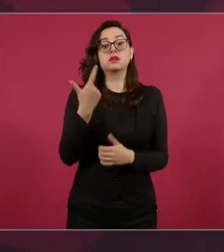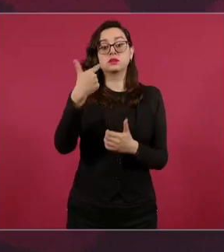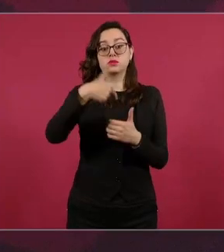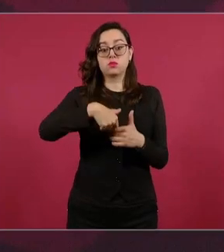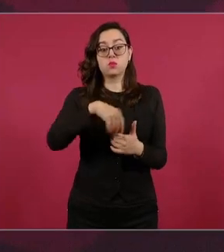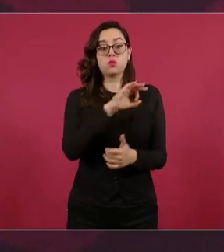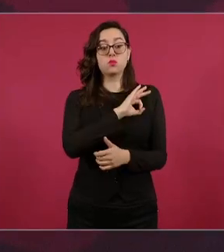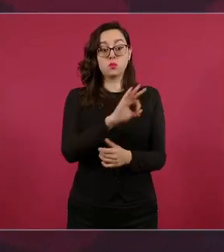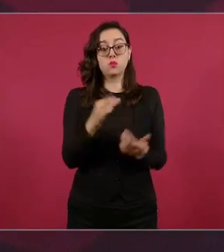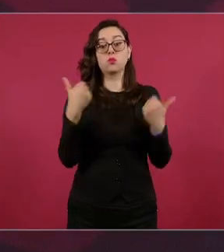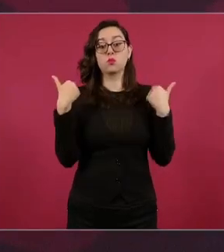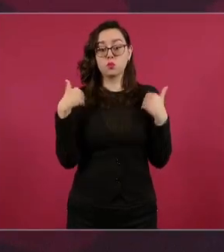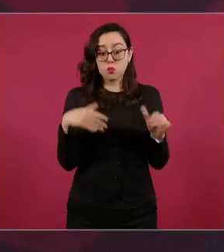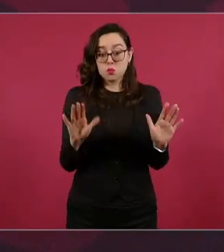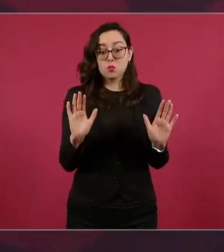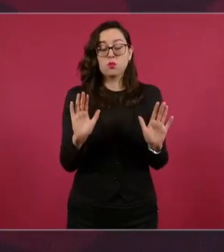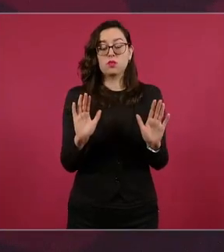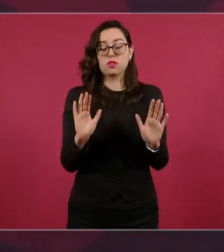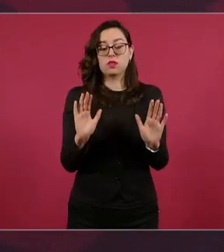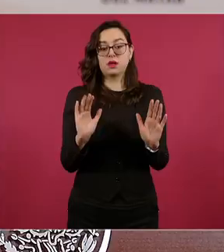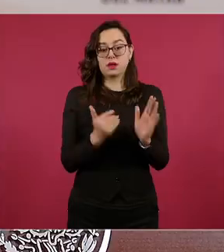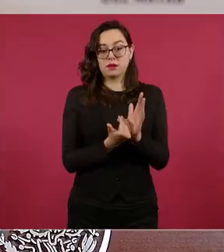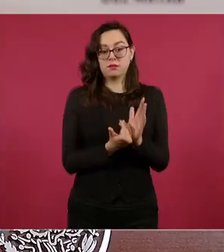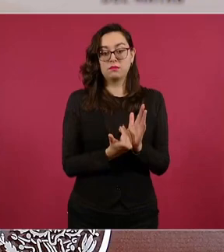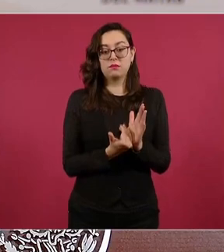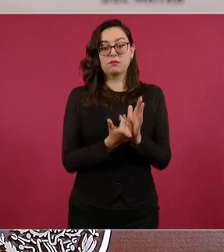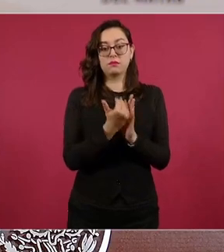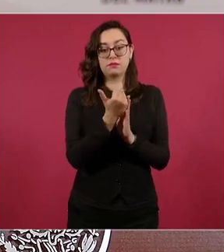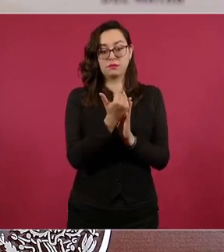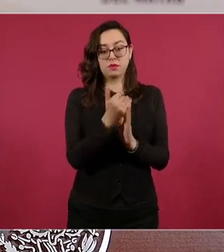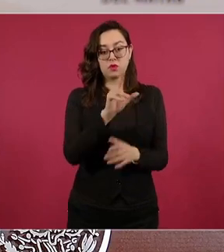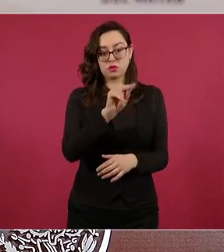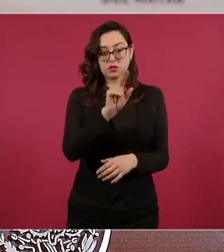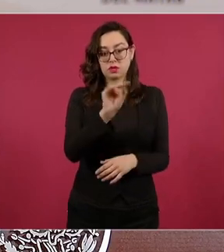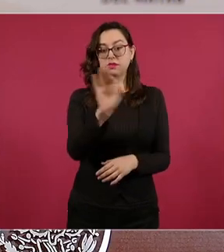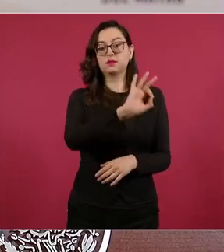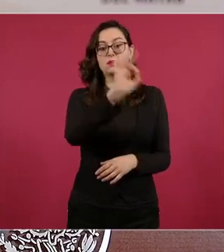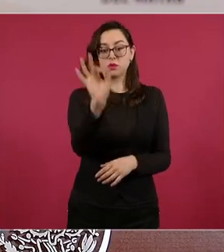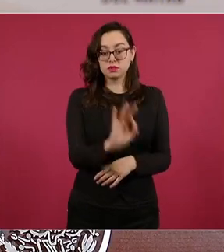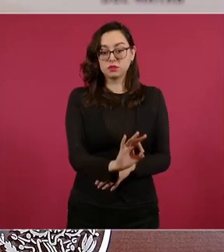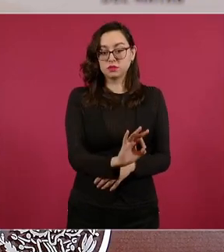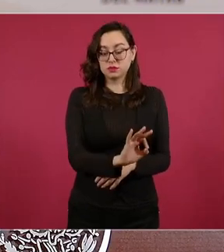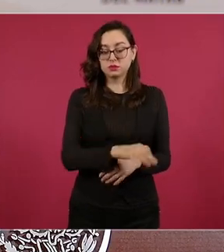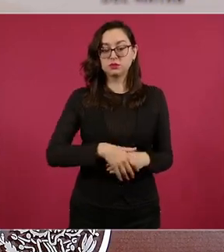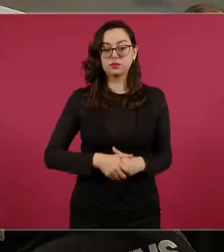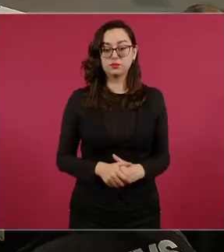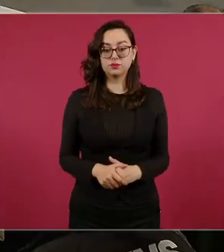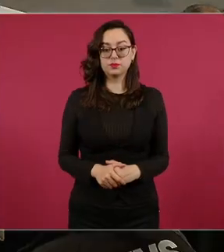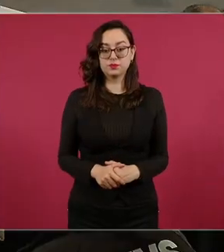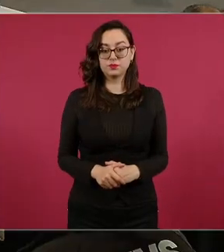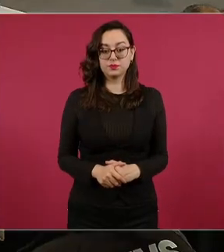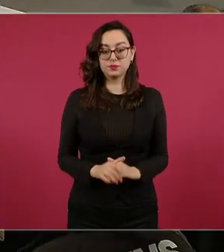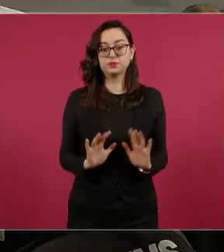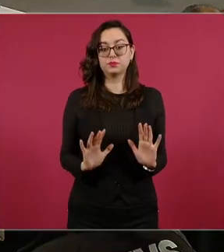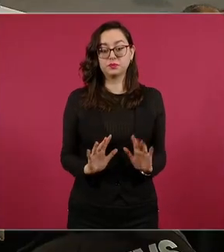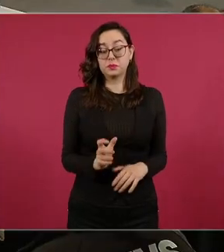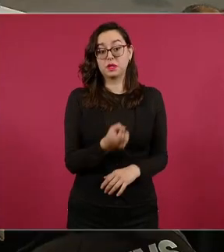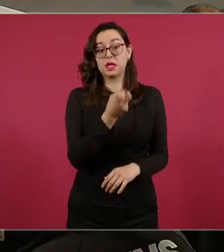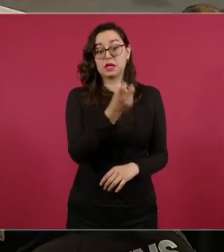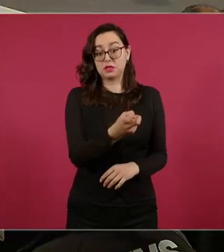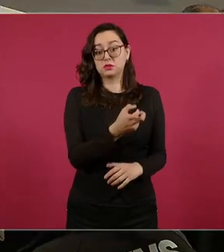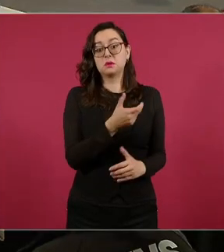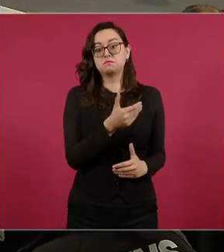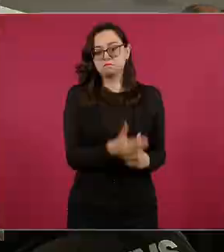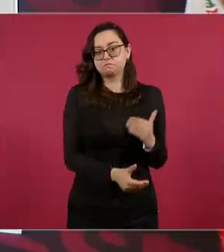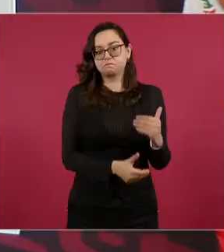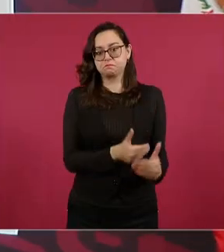de productividad se puede elevar a 80 y así se